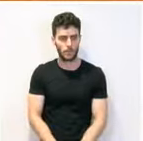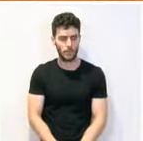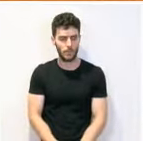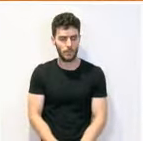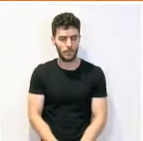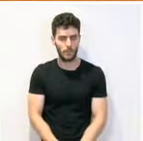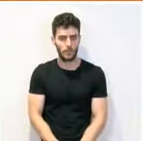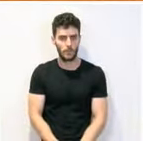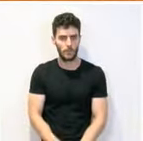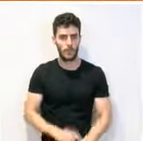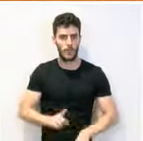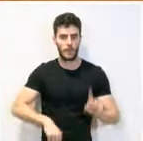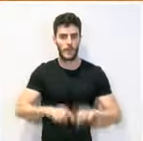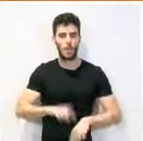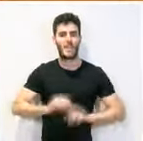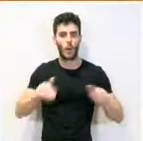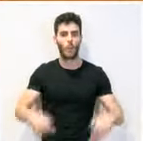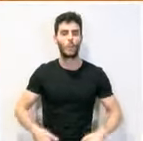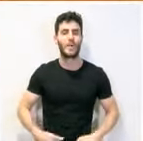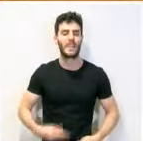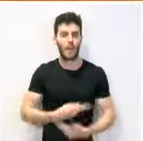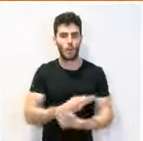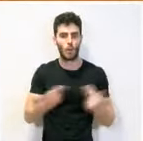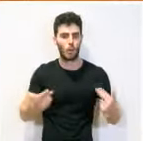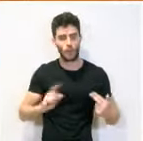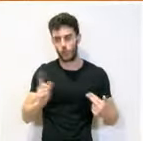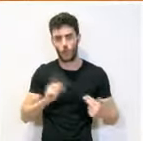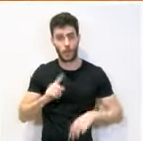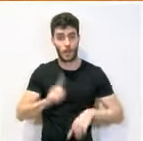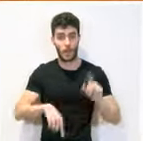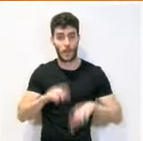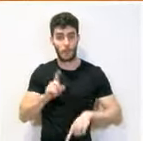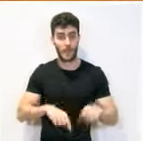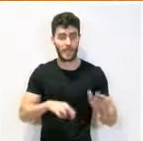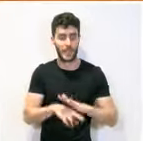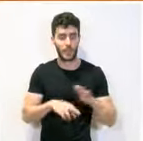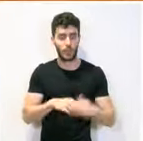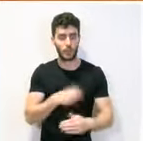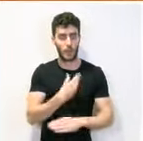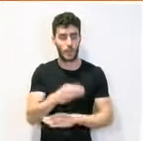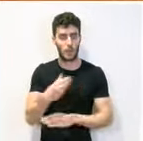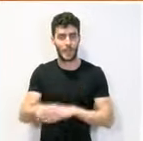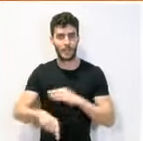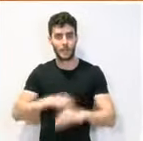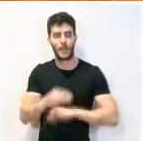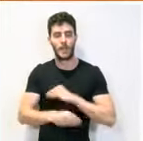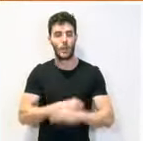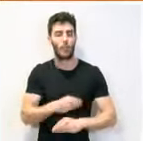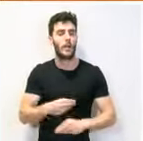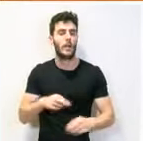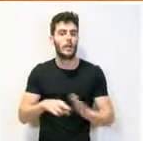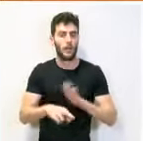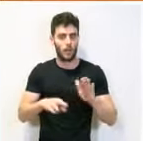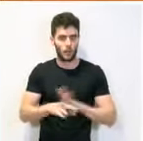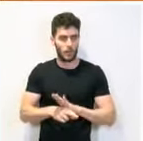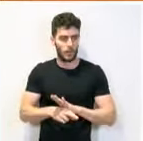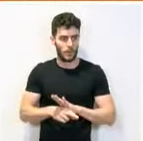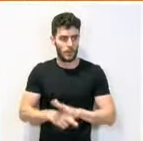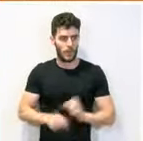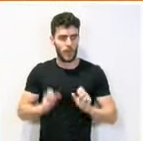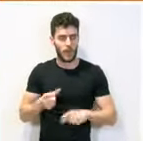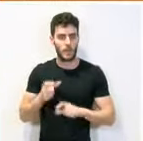depende de la privatización o no de los servicios, depende de destinar los recursos y ejecutar los recursos que se dotan